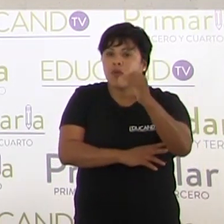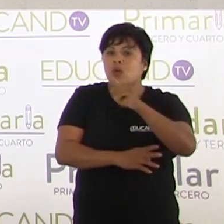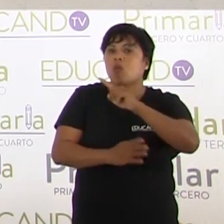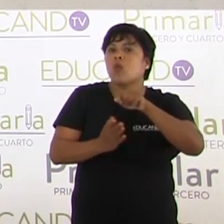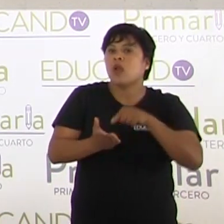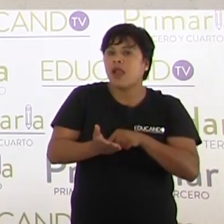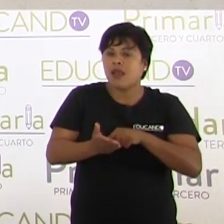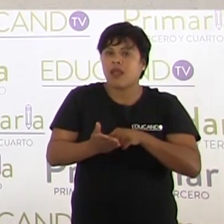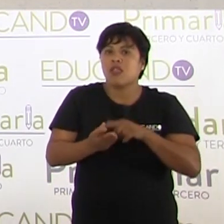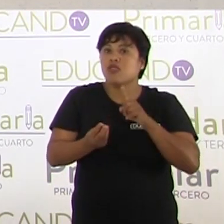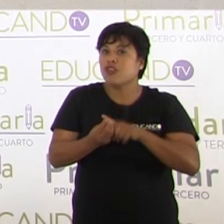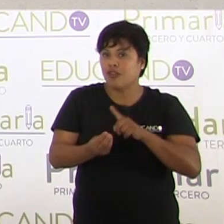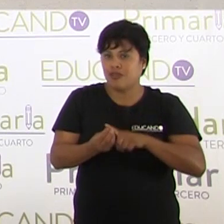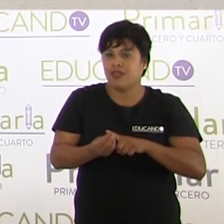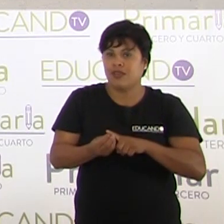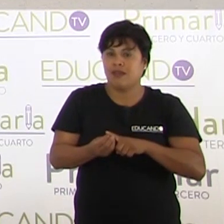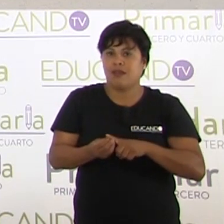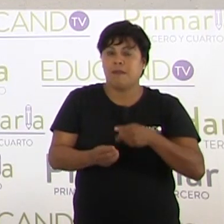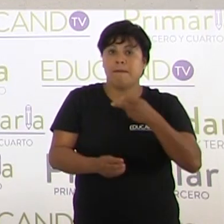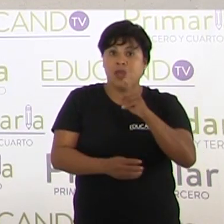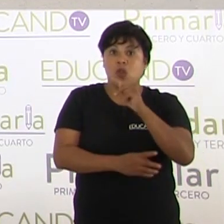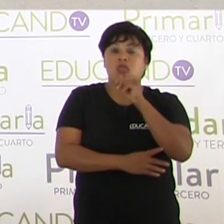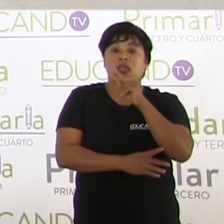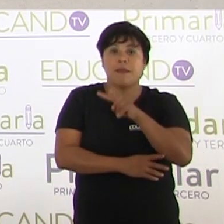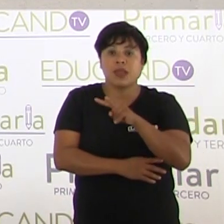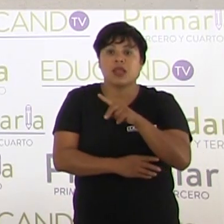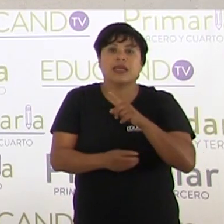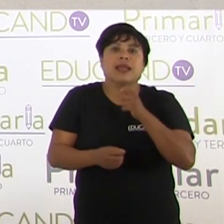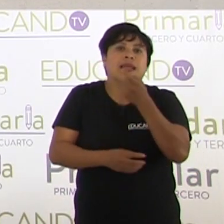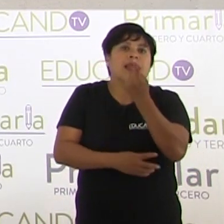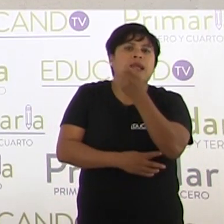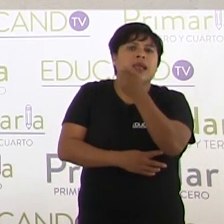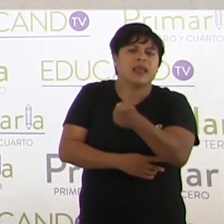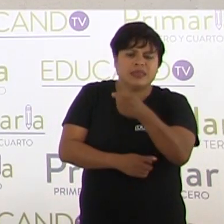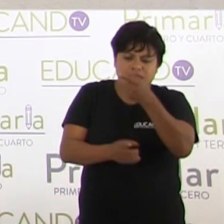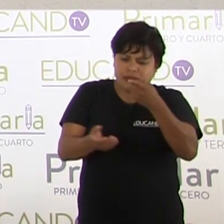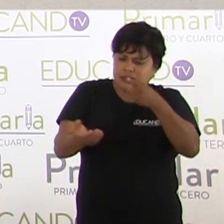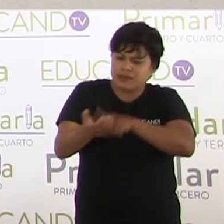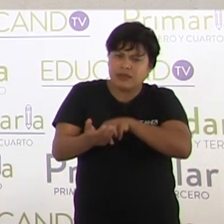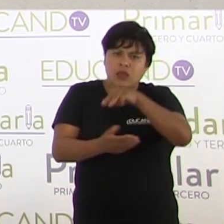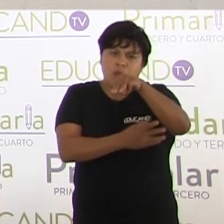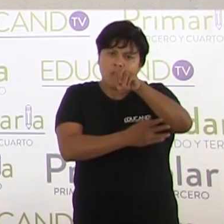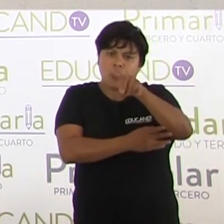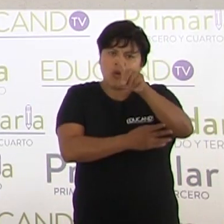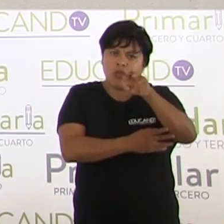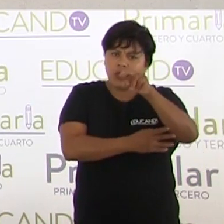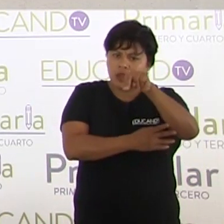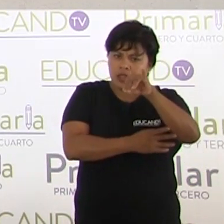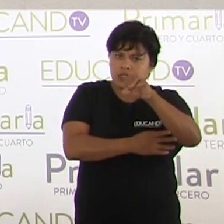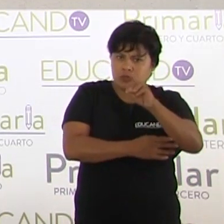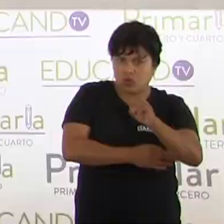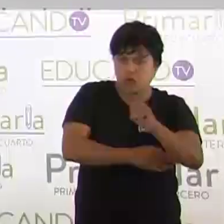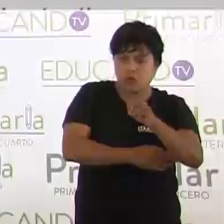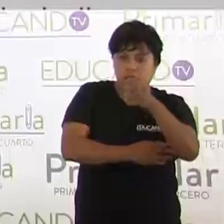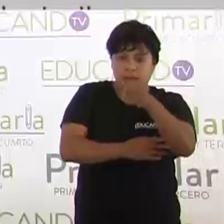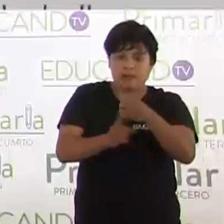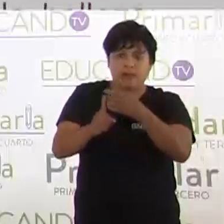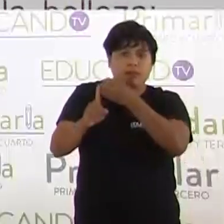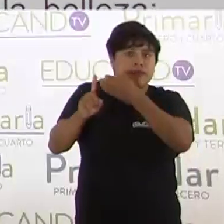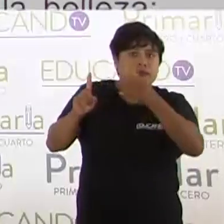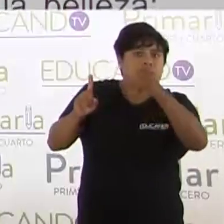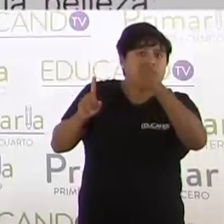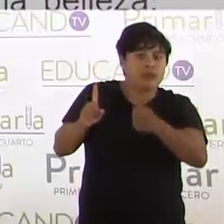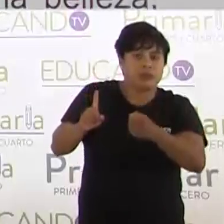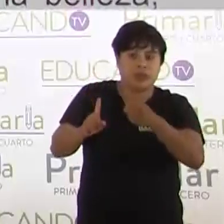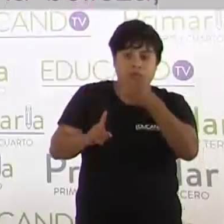espacio, pero también en qué consiste. Y García Mejía Antonio,